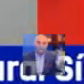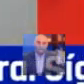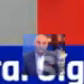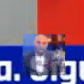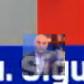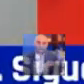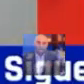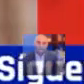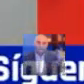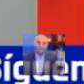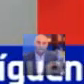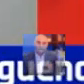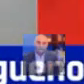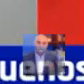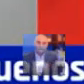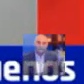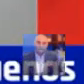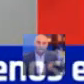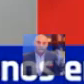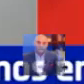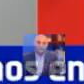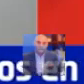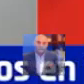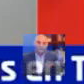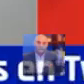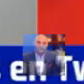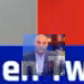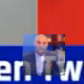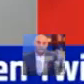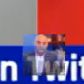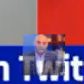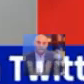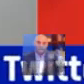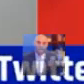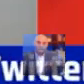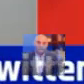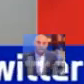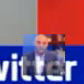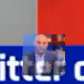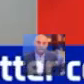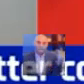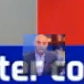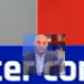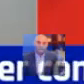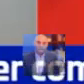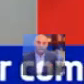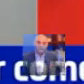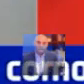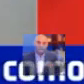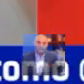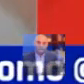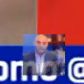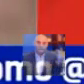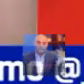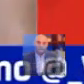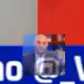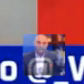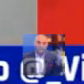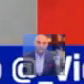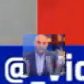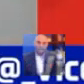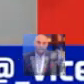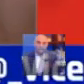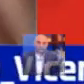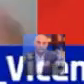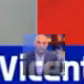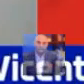público. Aquí nosotros entregamos esta condecoración del gobierno mexicano, la más alta